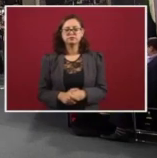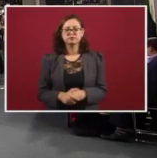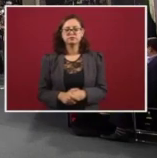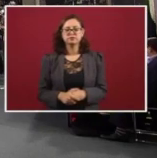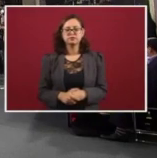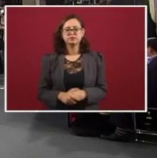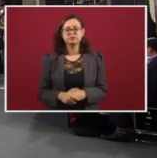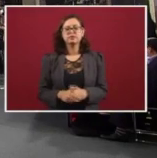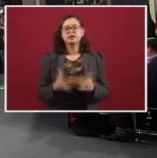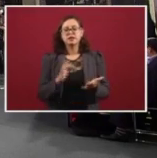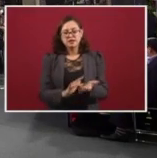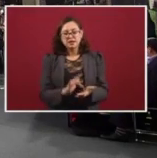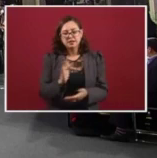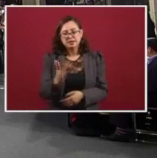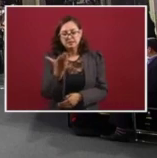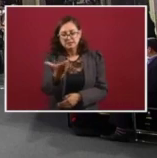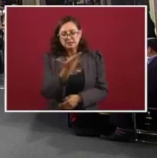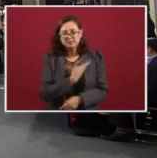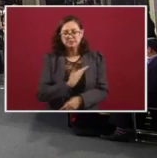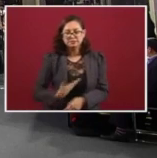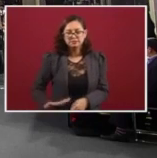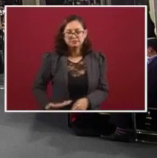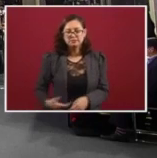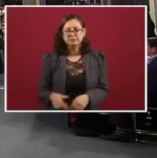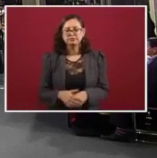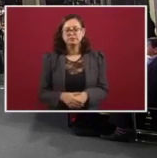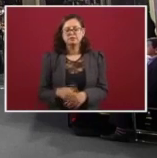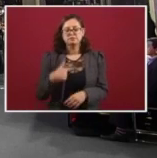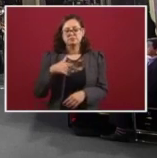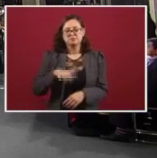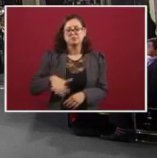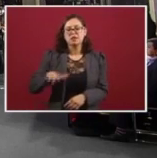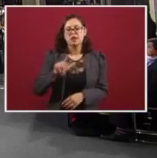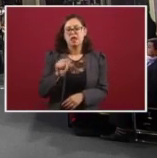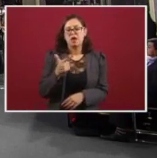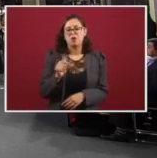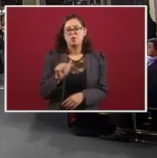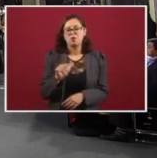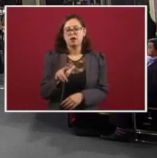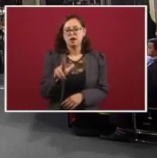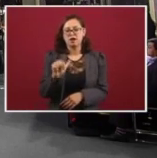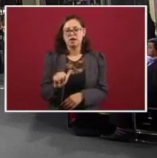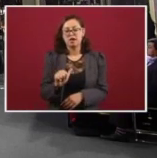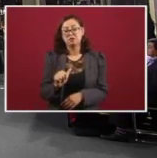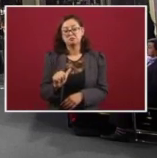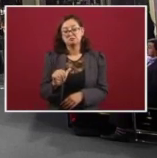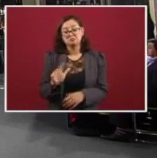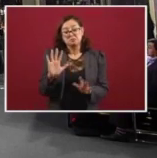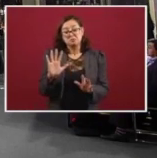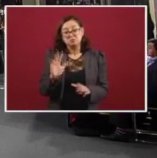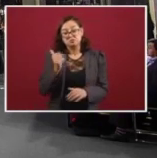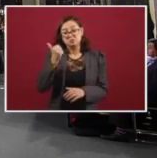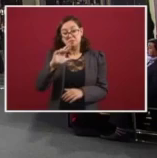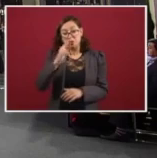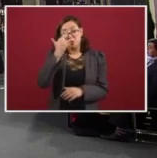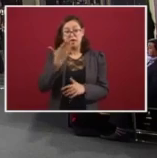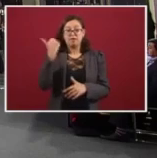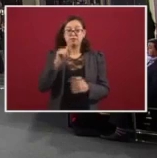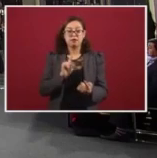Le doy las gracias, presidente, de la región lagunera. No sé si me recuerda, desde